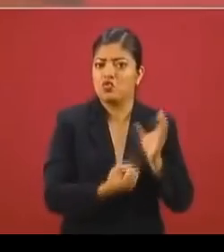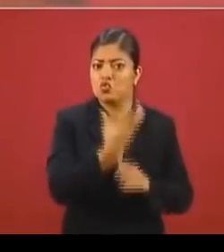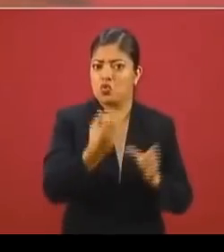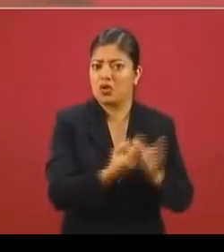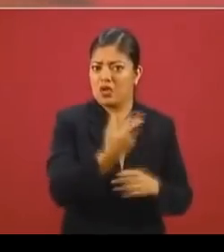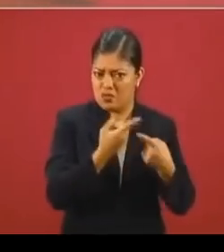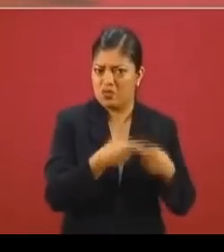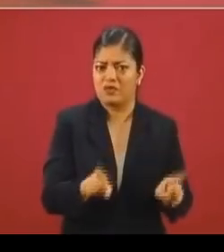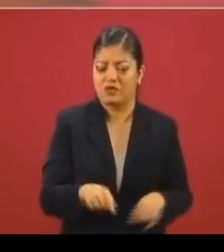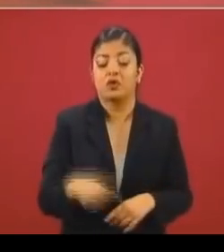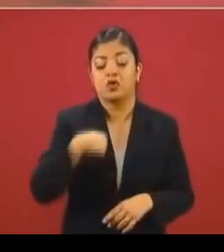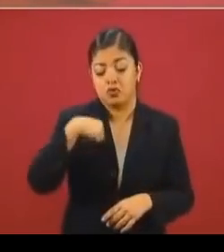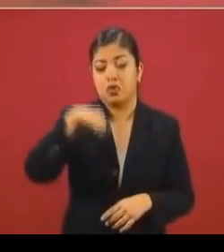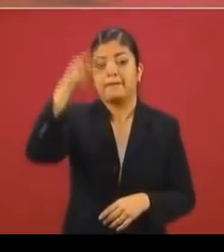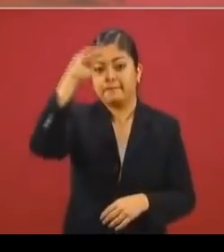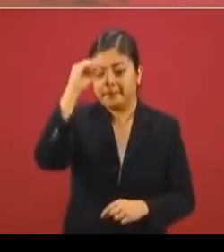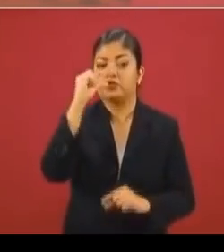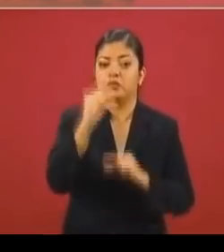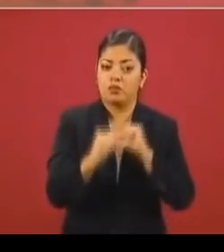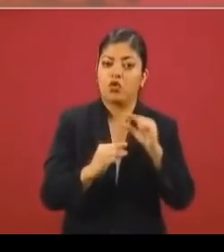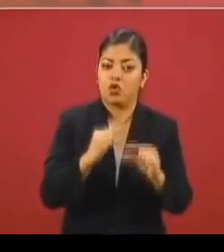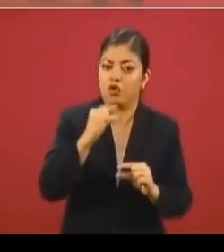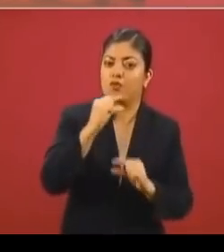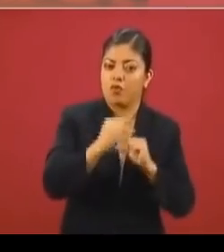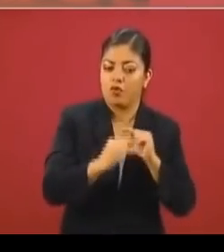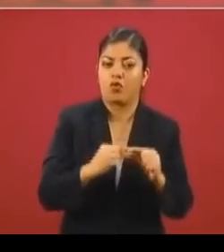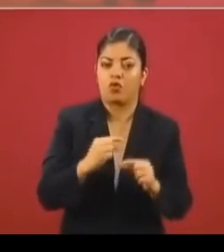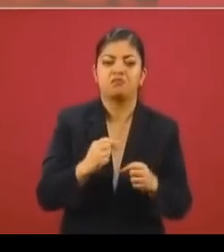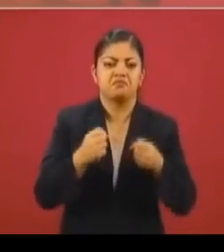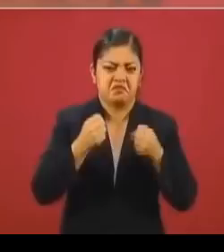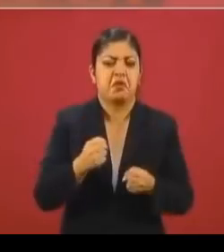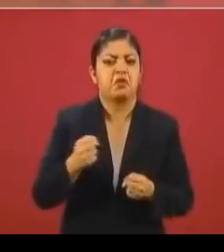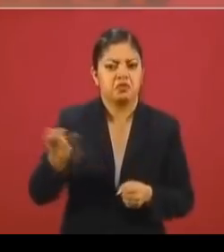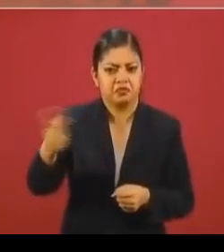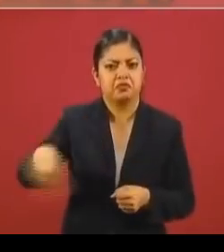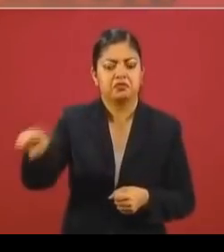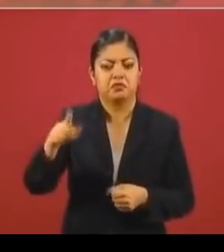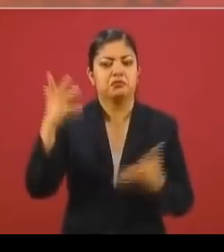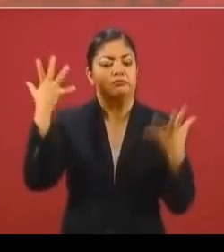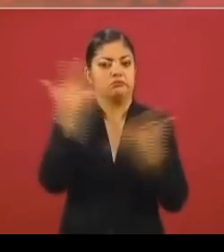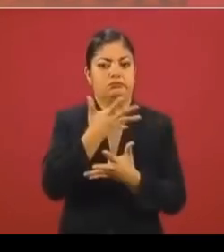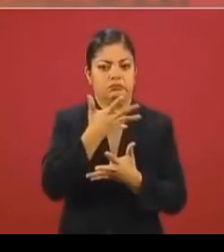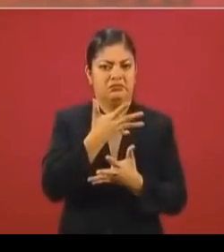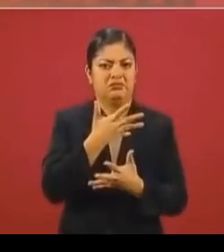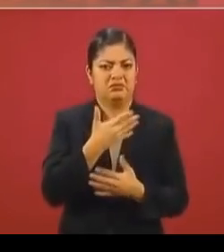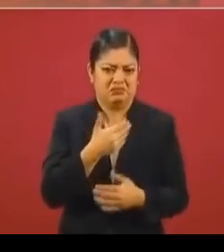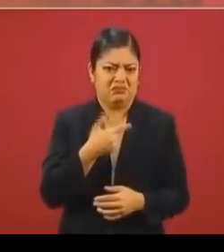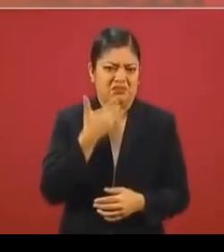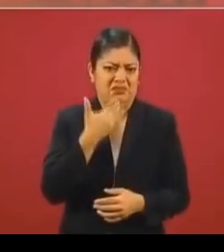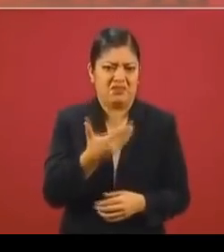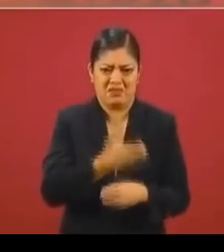pero yo creo que poco a poco también van a ir convenciéndose de que esto es bueno para